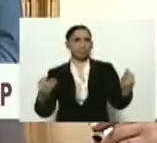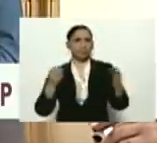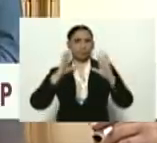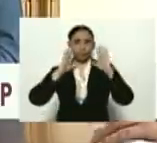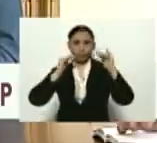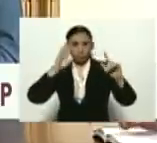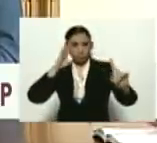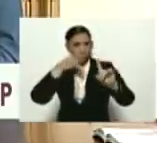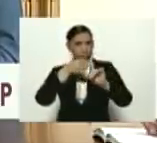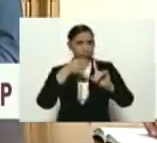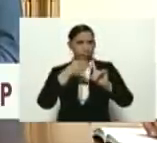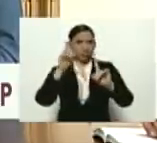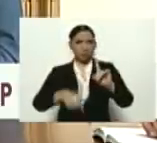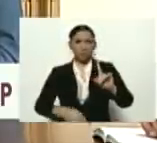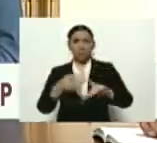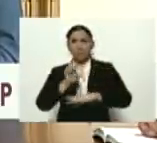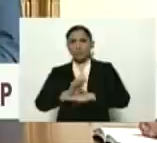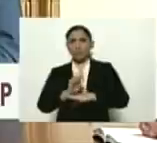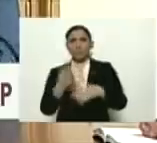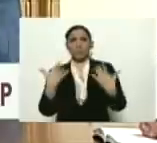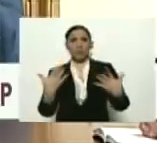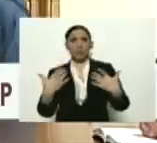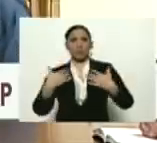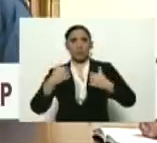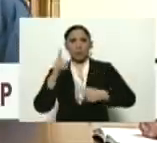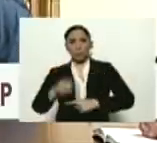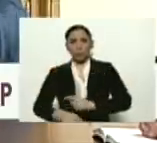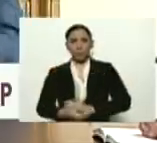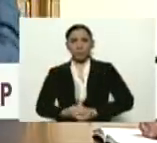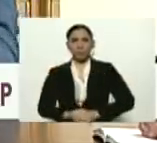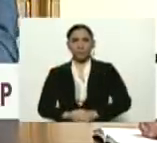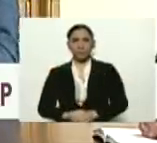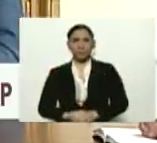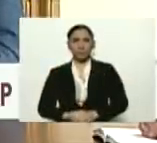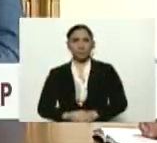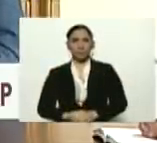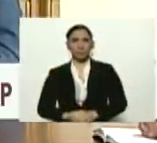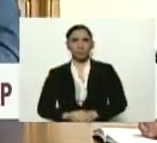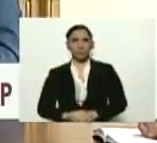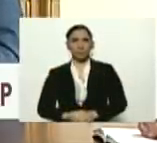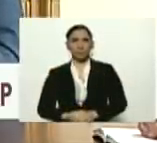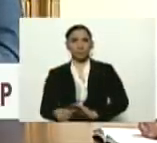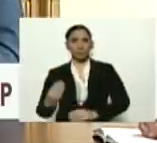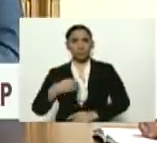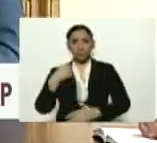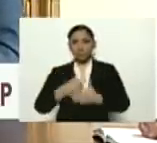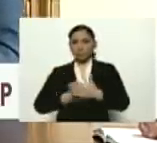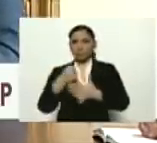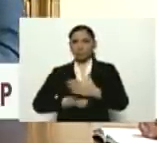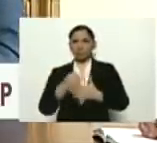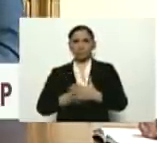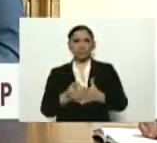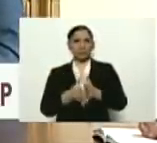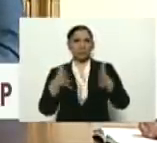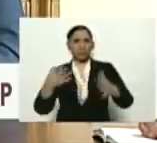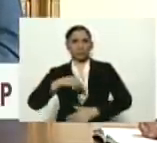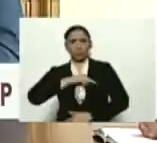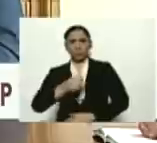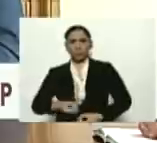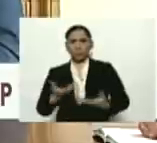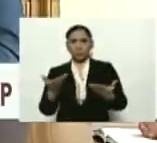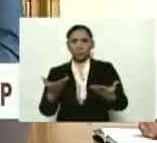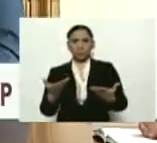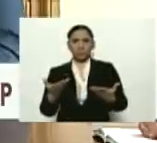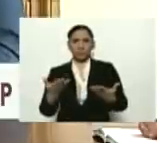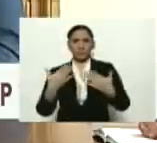atender esta emergencia sanitaria, esta pandemia, además de esta batalla tremenda que hemos dado